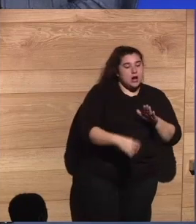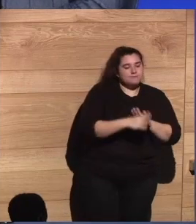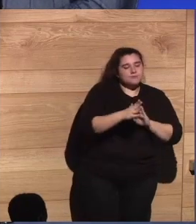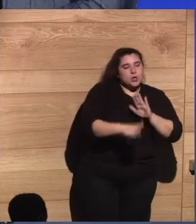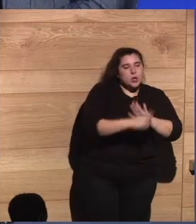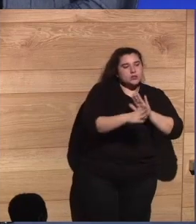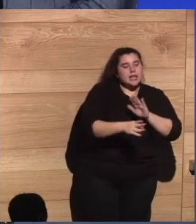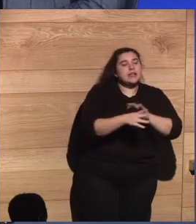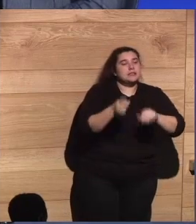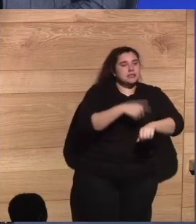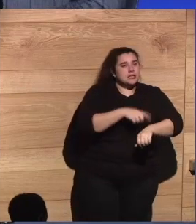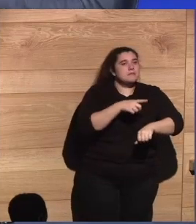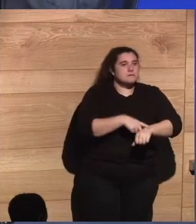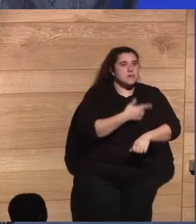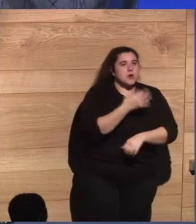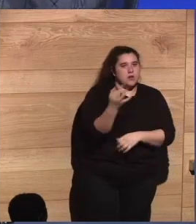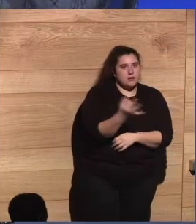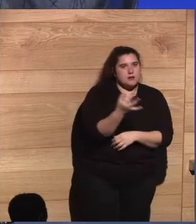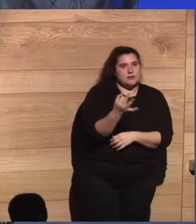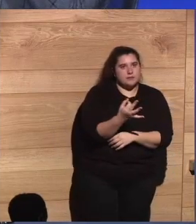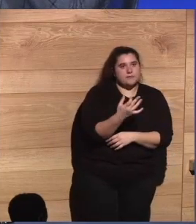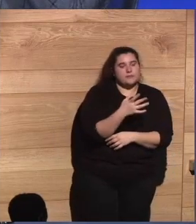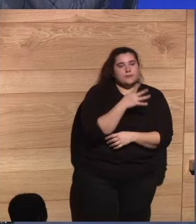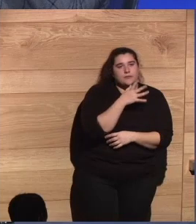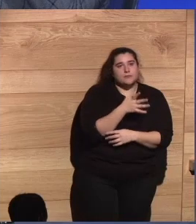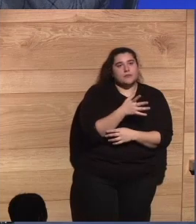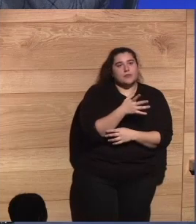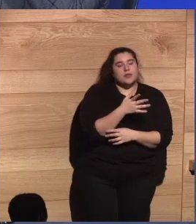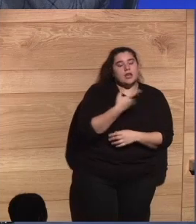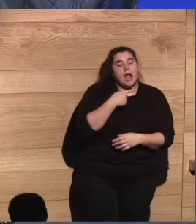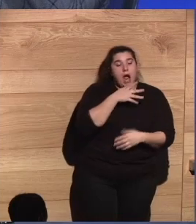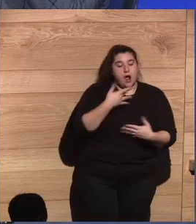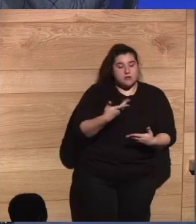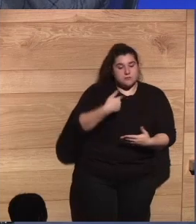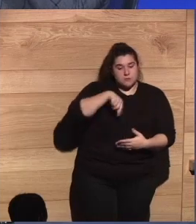consecuente. Y darle tiempo a que las cosas decanten. Es decir, vivimos realmente en una